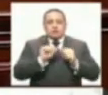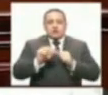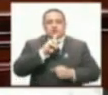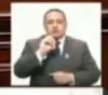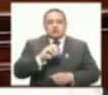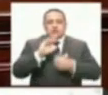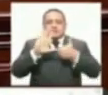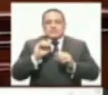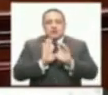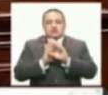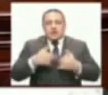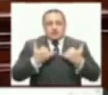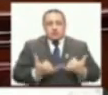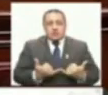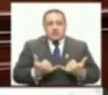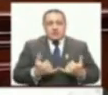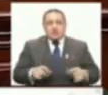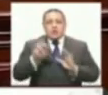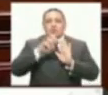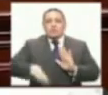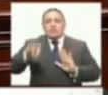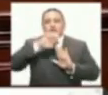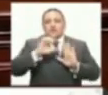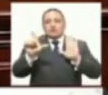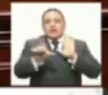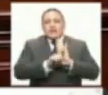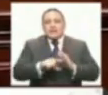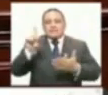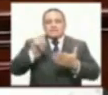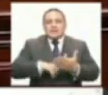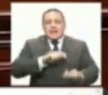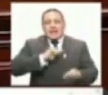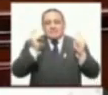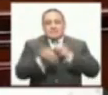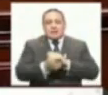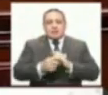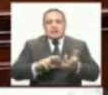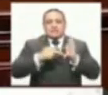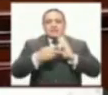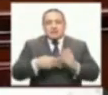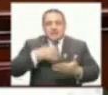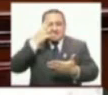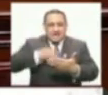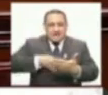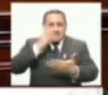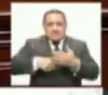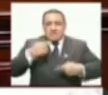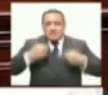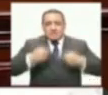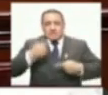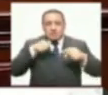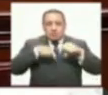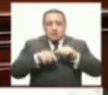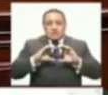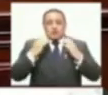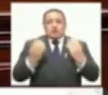206 de la Constitución vigente, un proyecto de ley para reformarla, que tras ser analizado y debatido por el